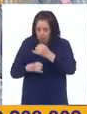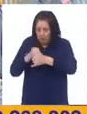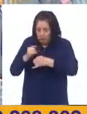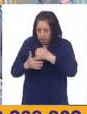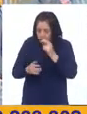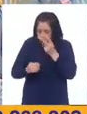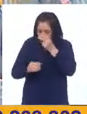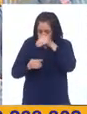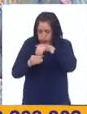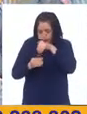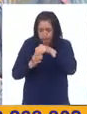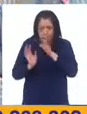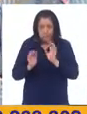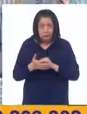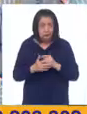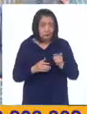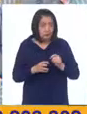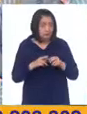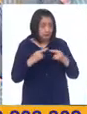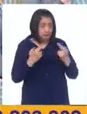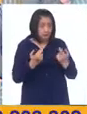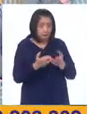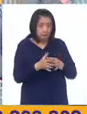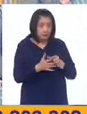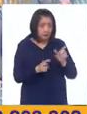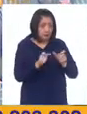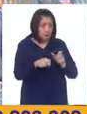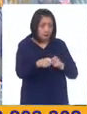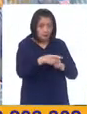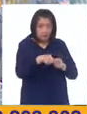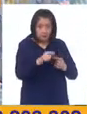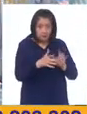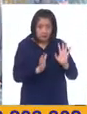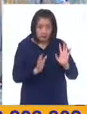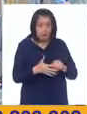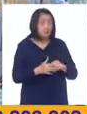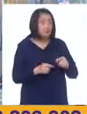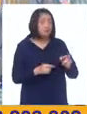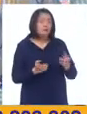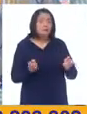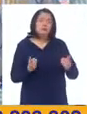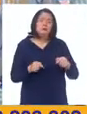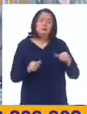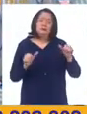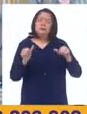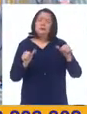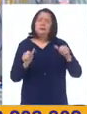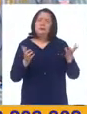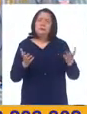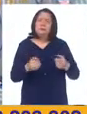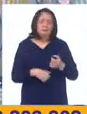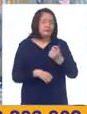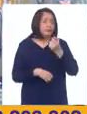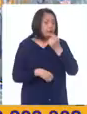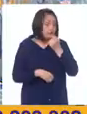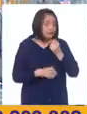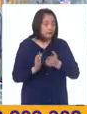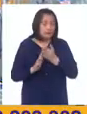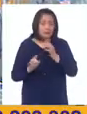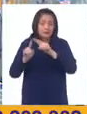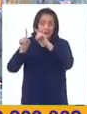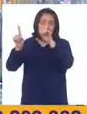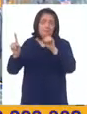segunda vuelta. Durante una reunión con sus simpatizantes, la candidata dijo que cuando hay dudas, el árbitro va al